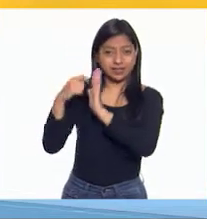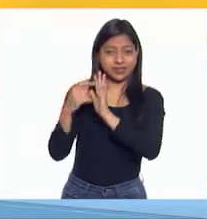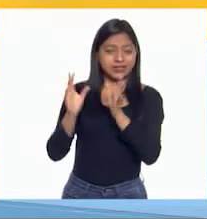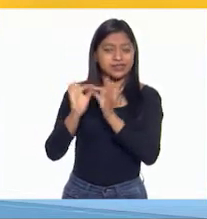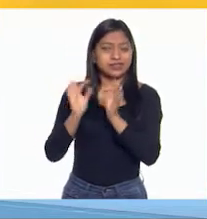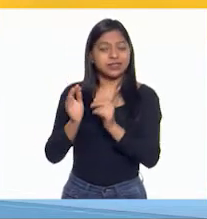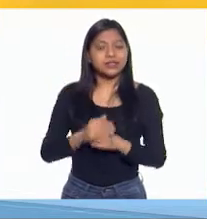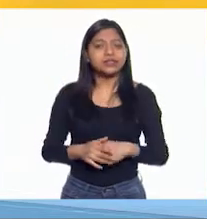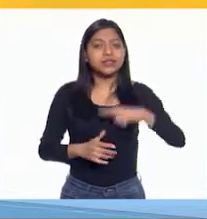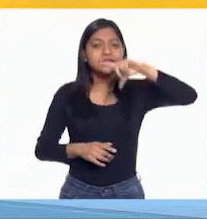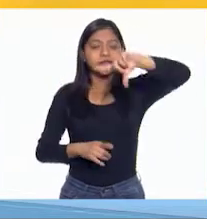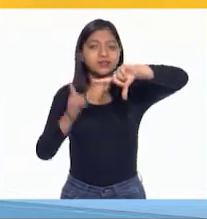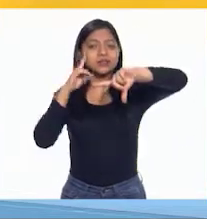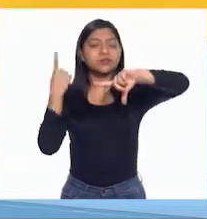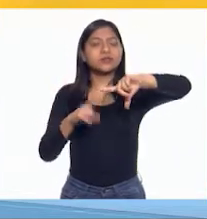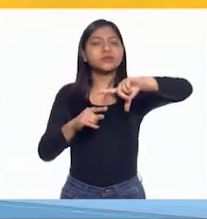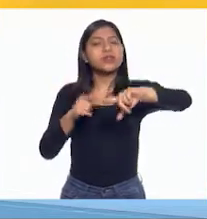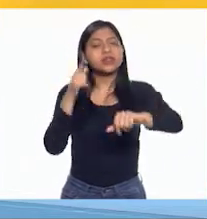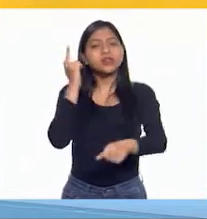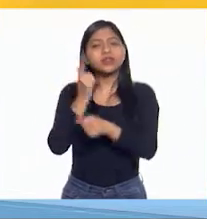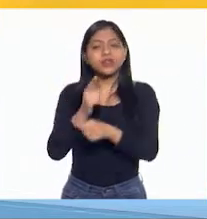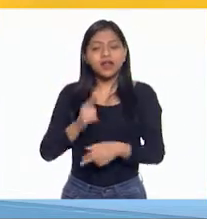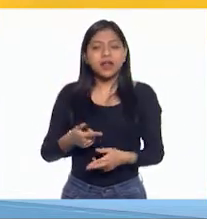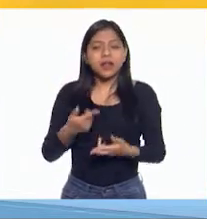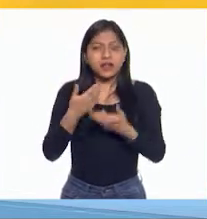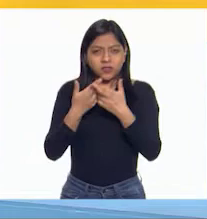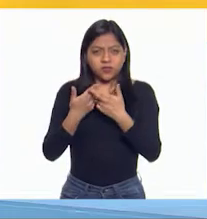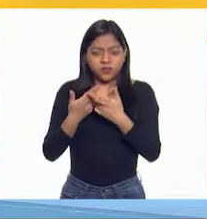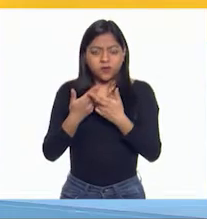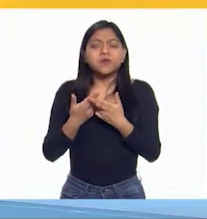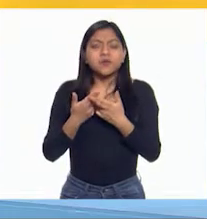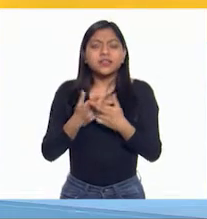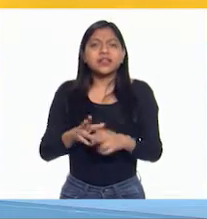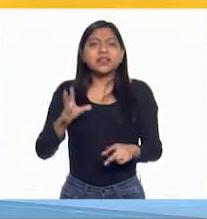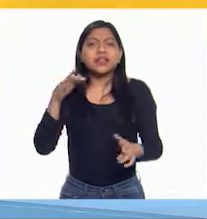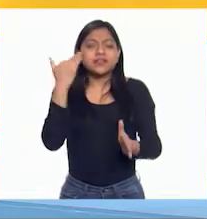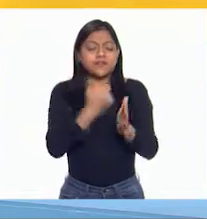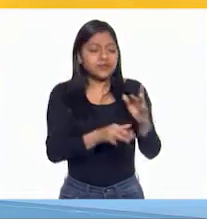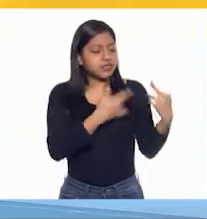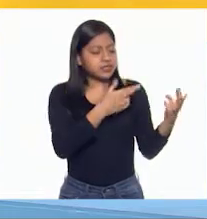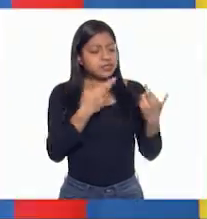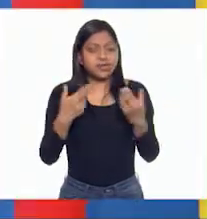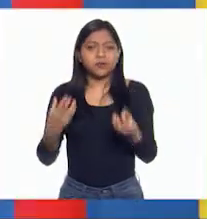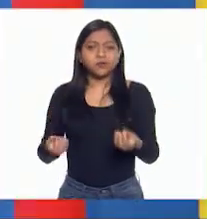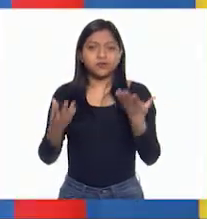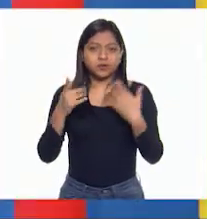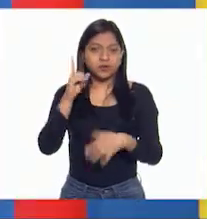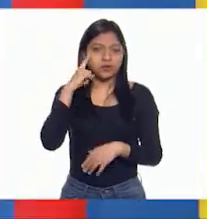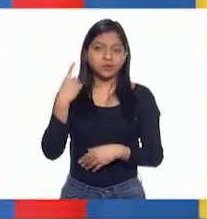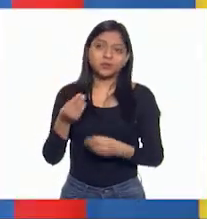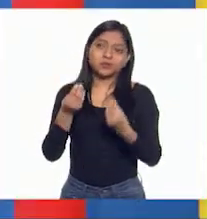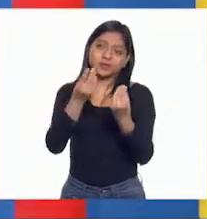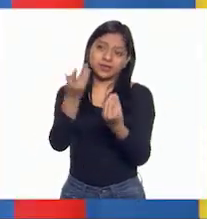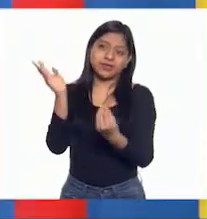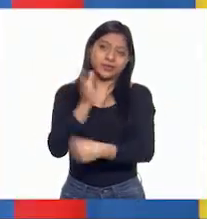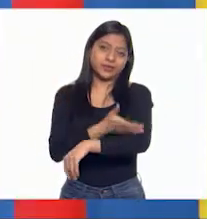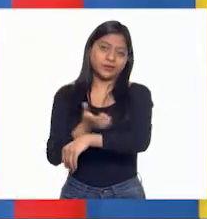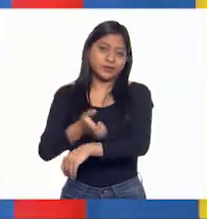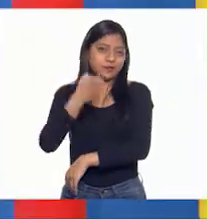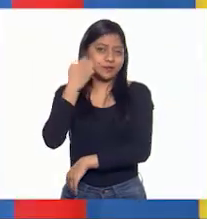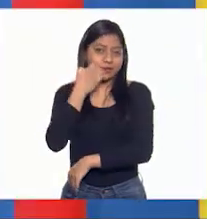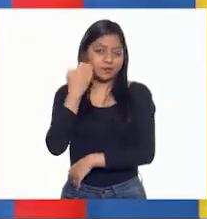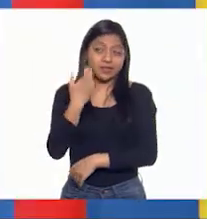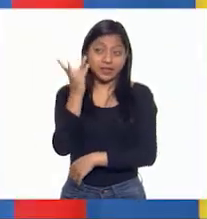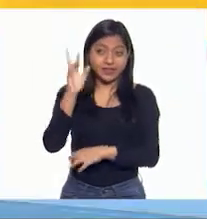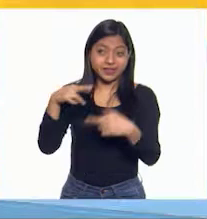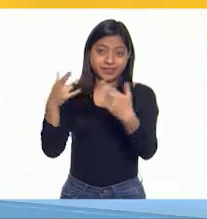la división para ver cuántos recuerdos les hacían falta para sus compañeros de la escuela. ¡Ay, qué buen detalle para sus compañeros! ¡Les va a dar